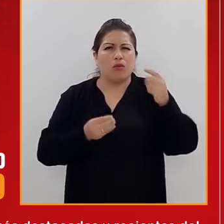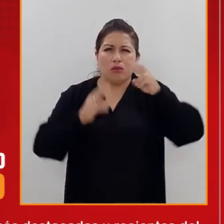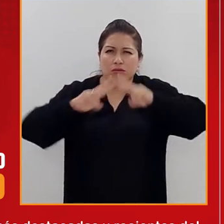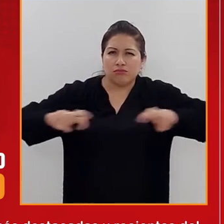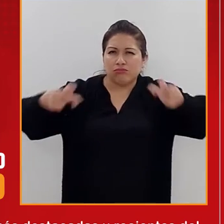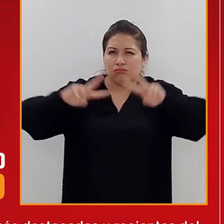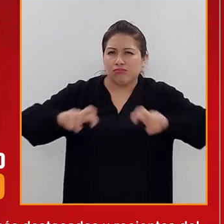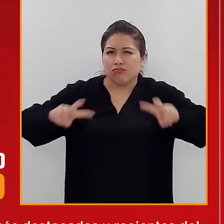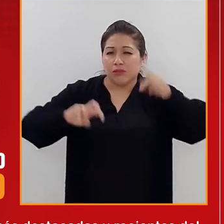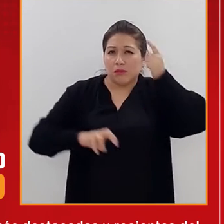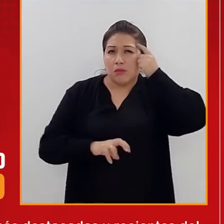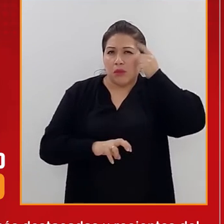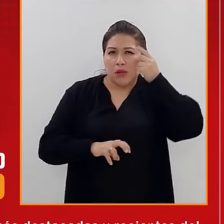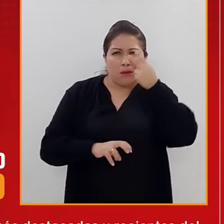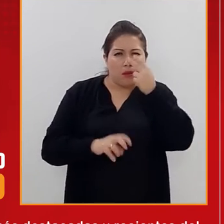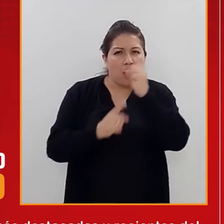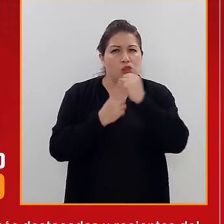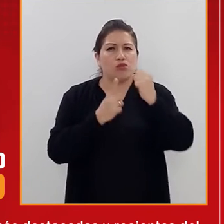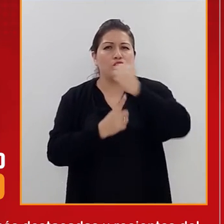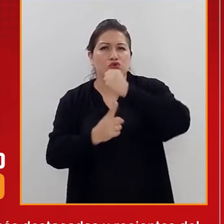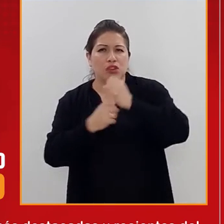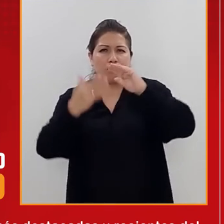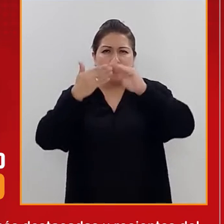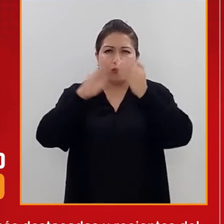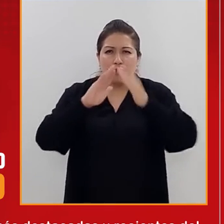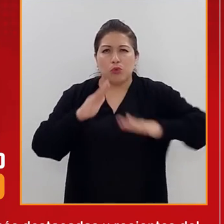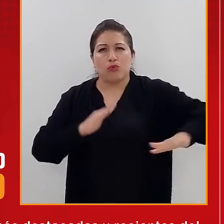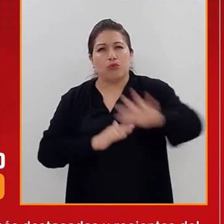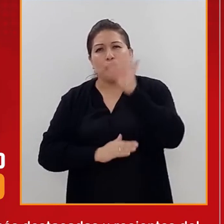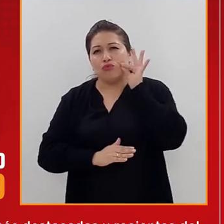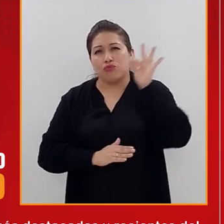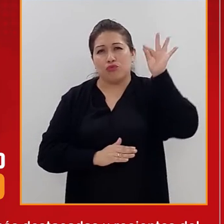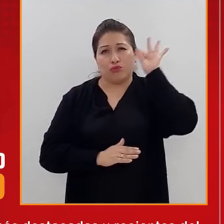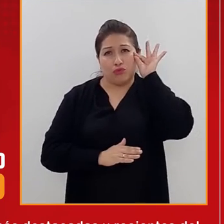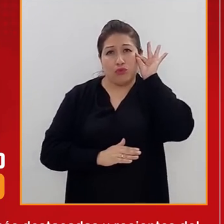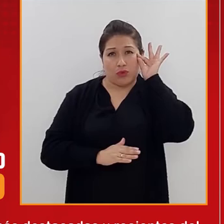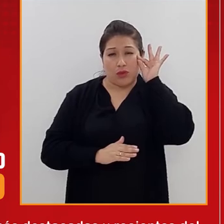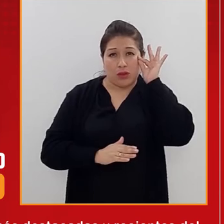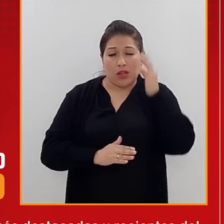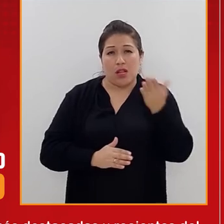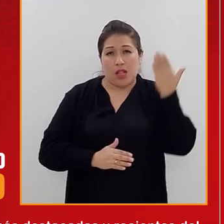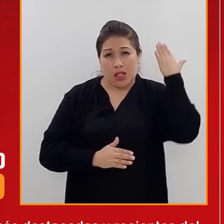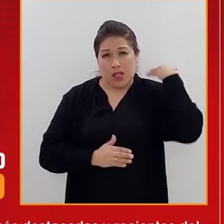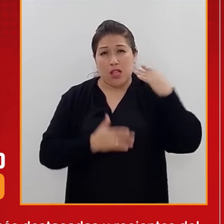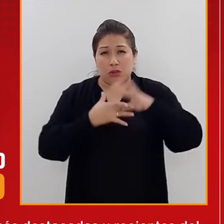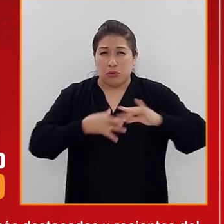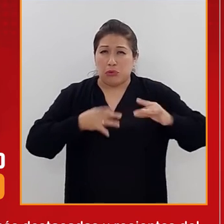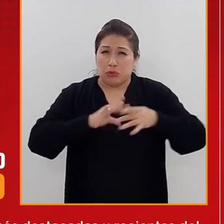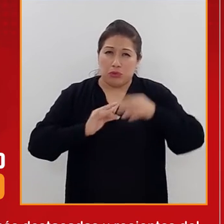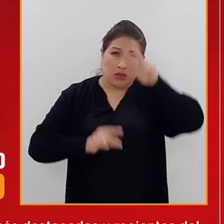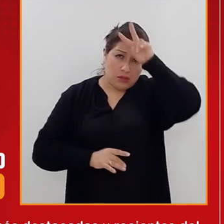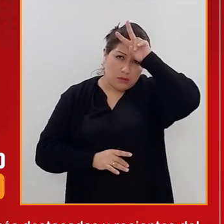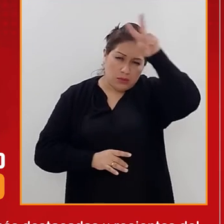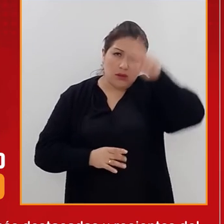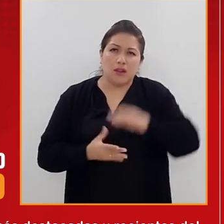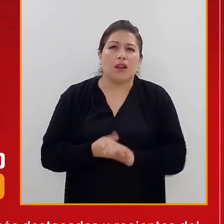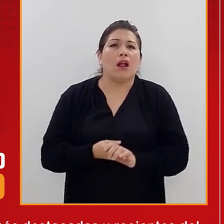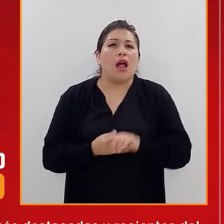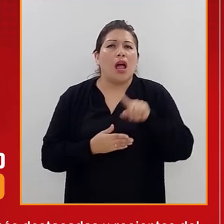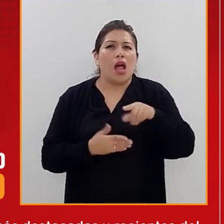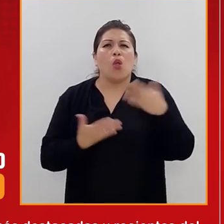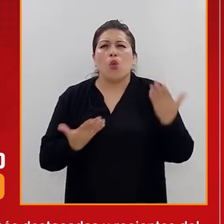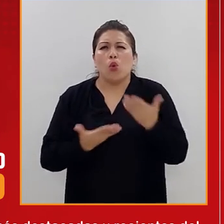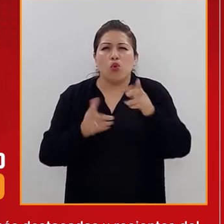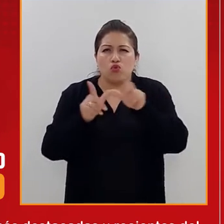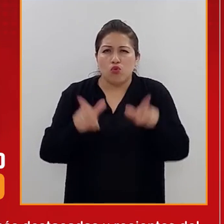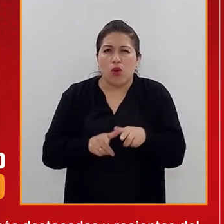importancia que el pensamiento analógico tuvo en las sociedades indígenas y prehispánicas permitió relacionar la